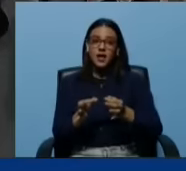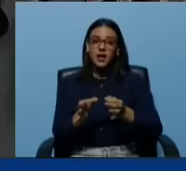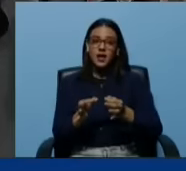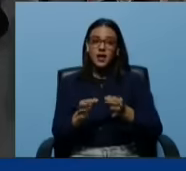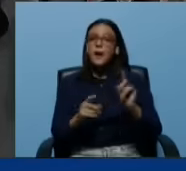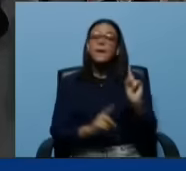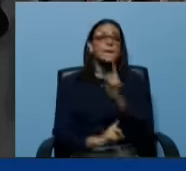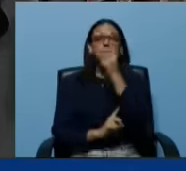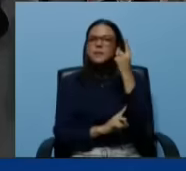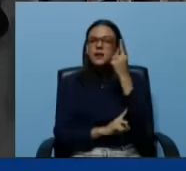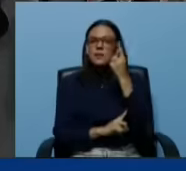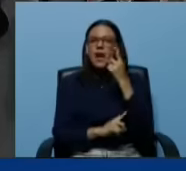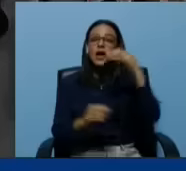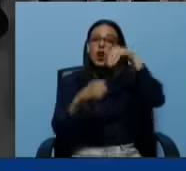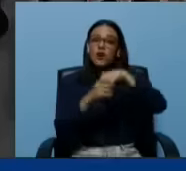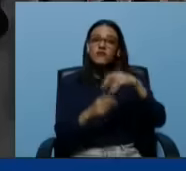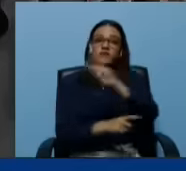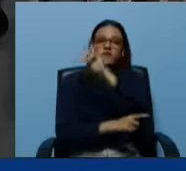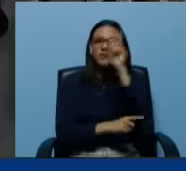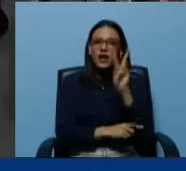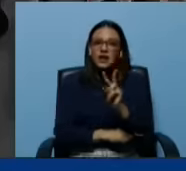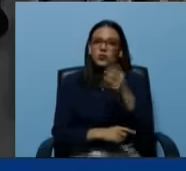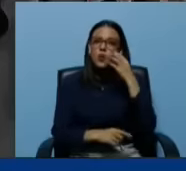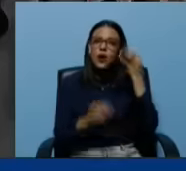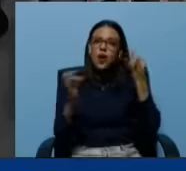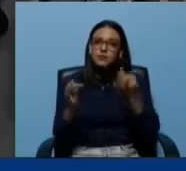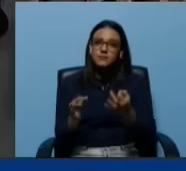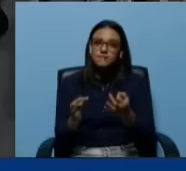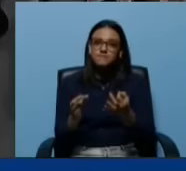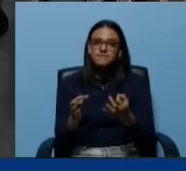primero que nada, en Venezuela,